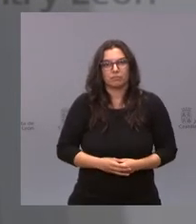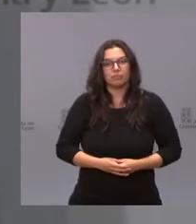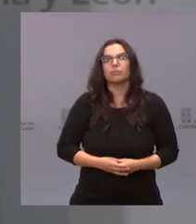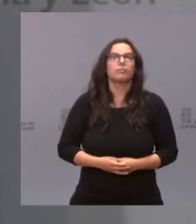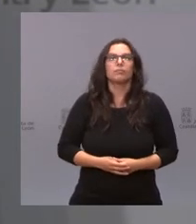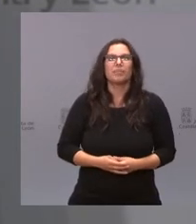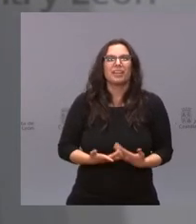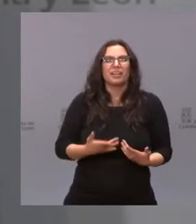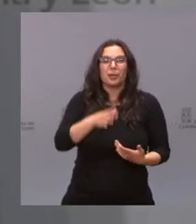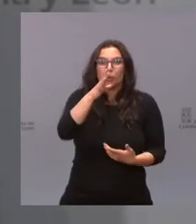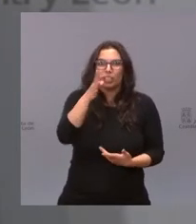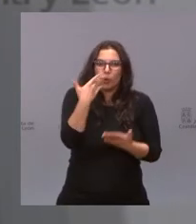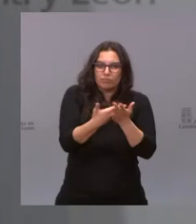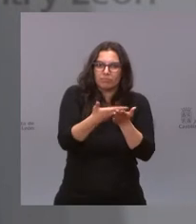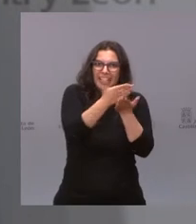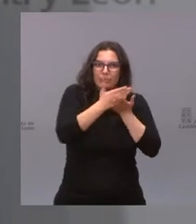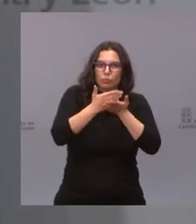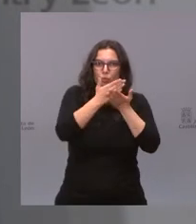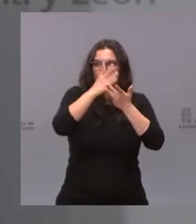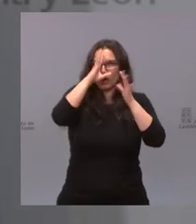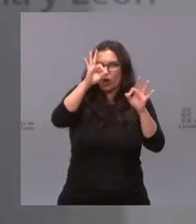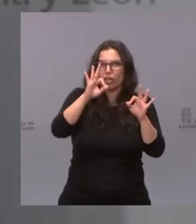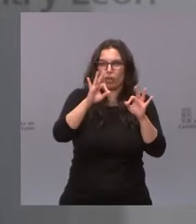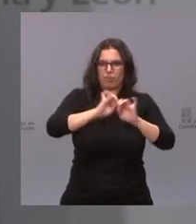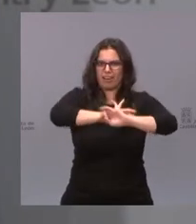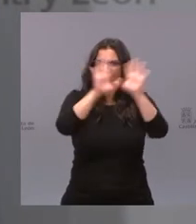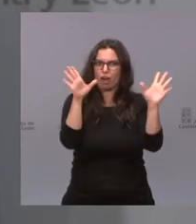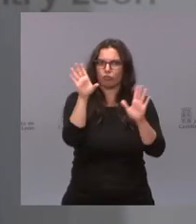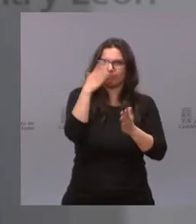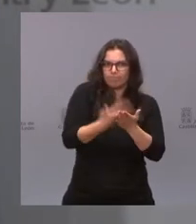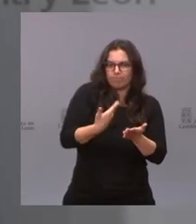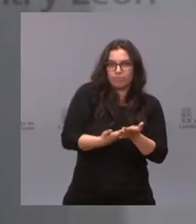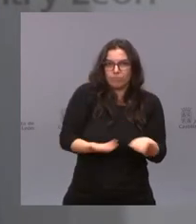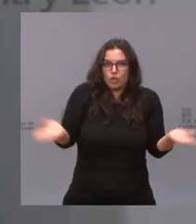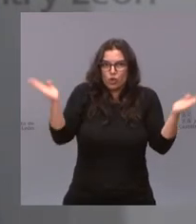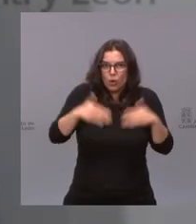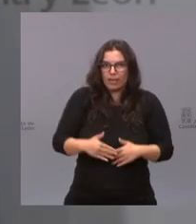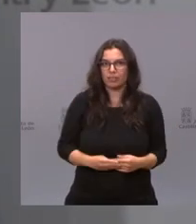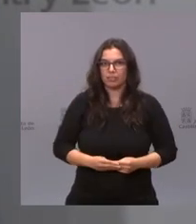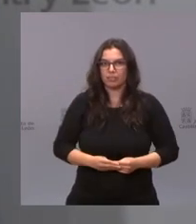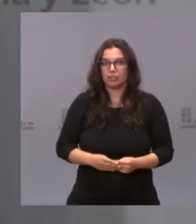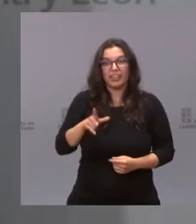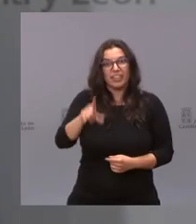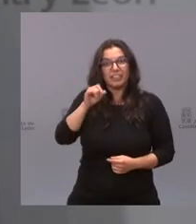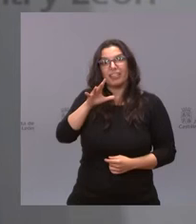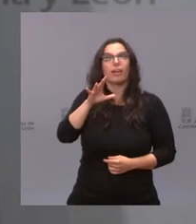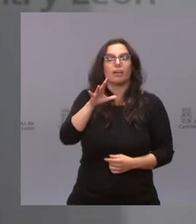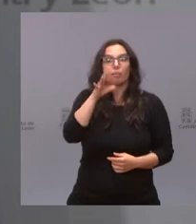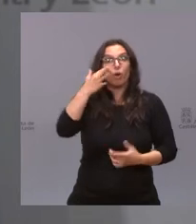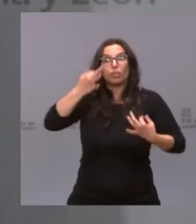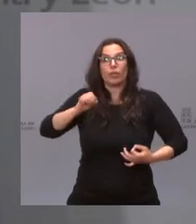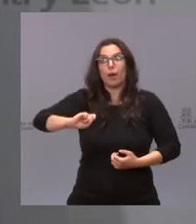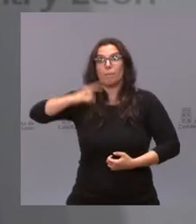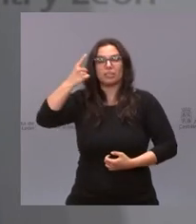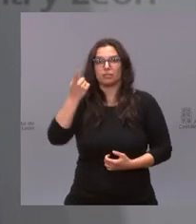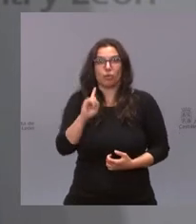ninguna argumentación en el estudio que nos diga que la opción que se ha tomado es de mayor seguridad. Porque no hay evidencia científica que sustente